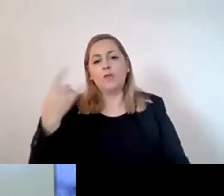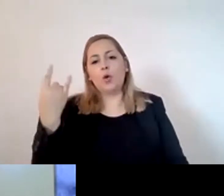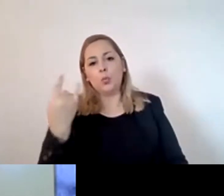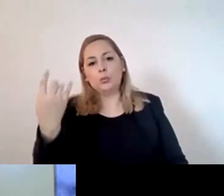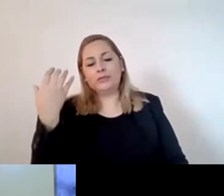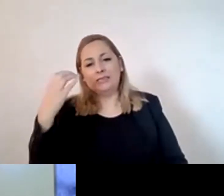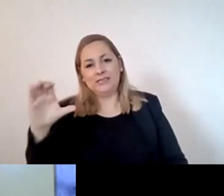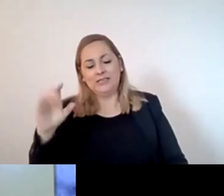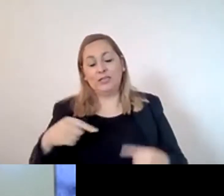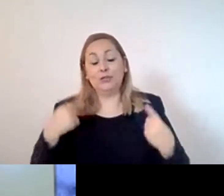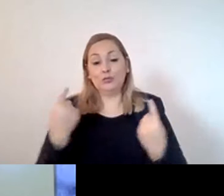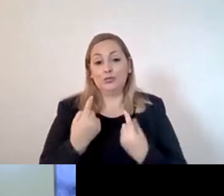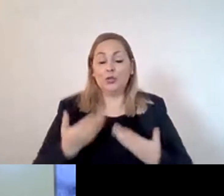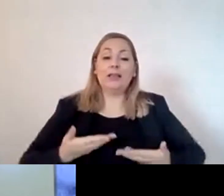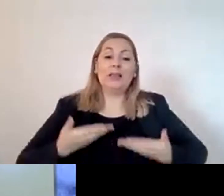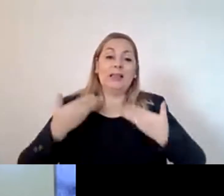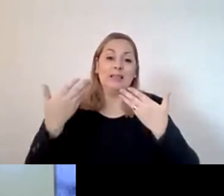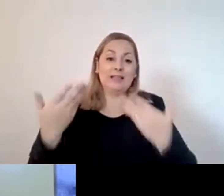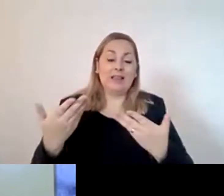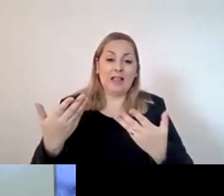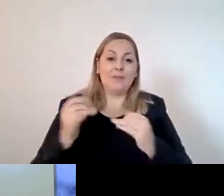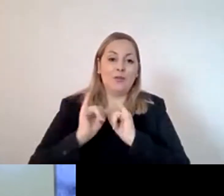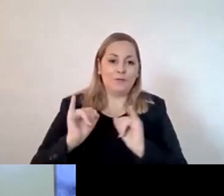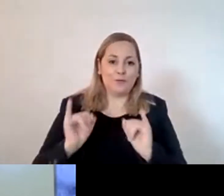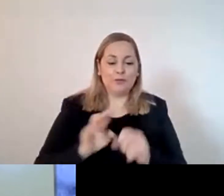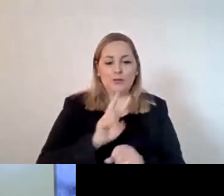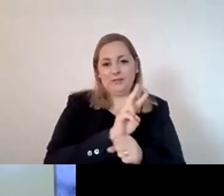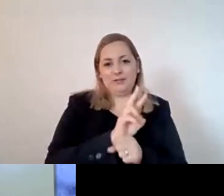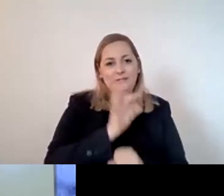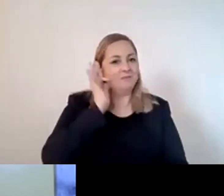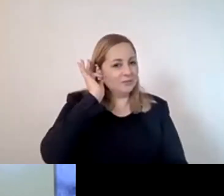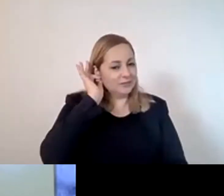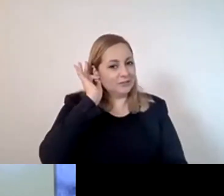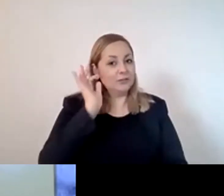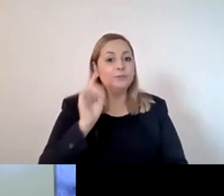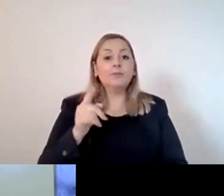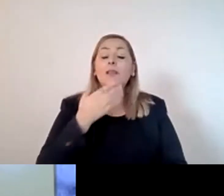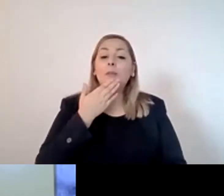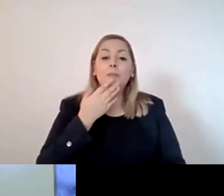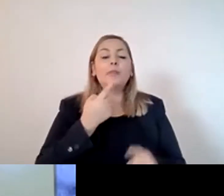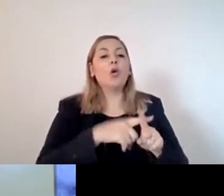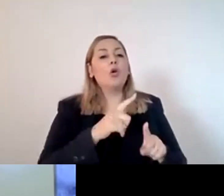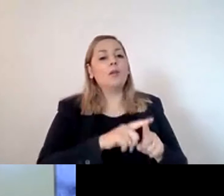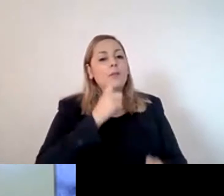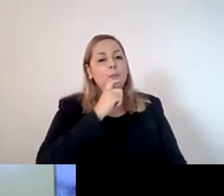apoyodiscapacidad@userena.cl y nosotros le entregamos los datos de la profesora. Y nos consultan